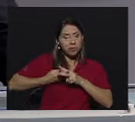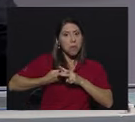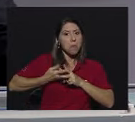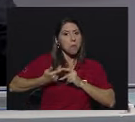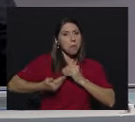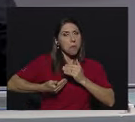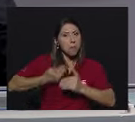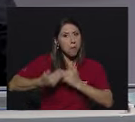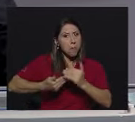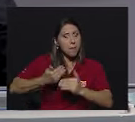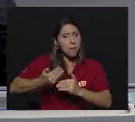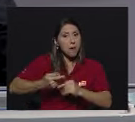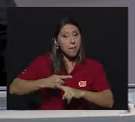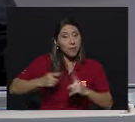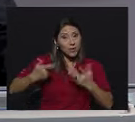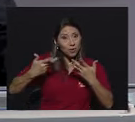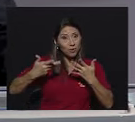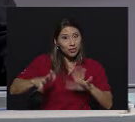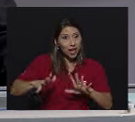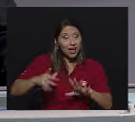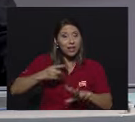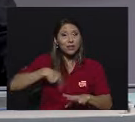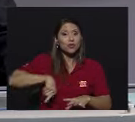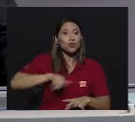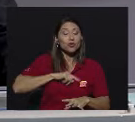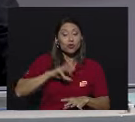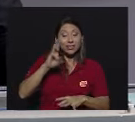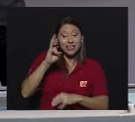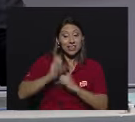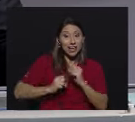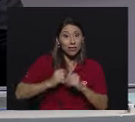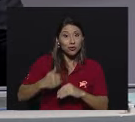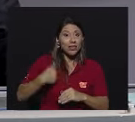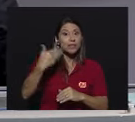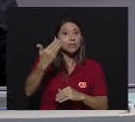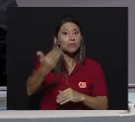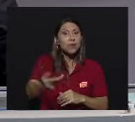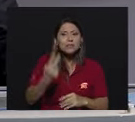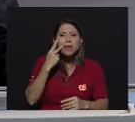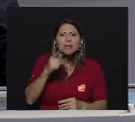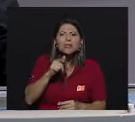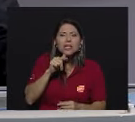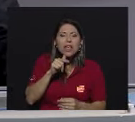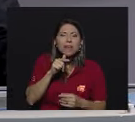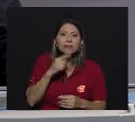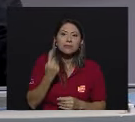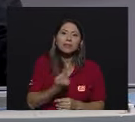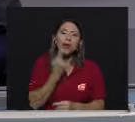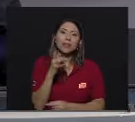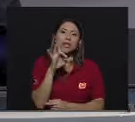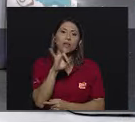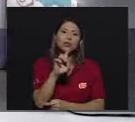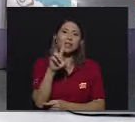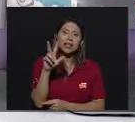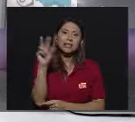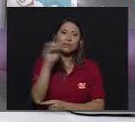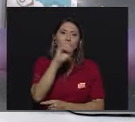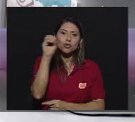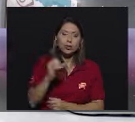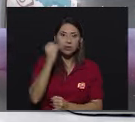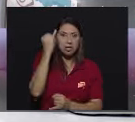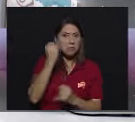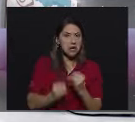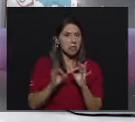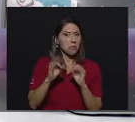cierto momento, pero cuando los capturamos, digamos 6 años después, solo un 83% está terminando